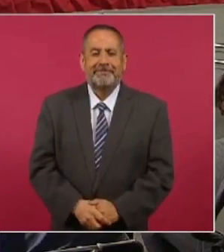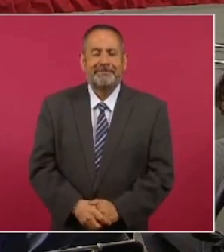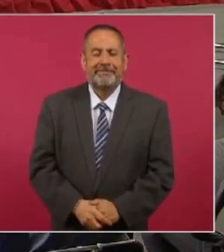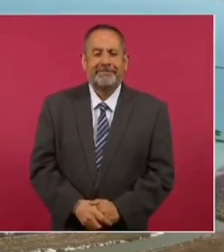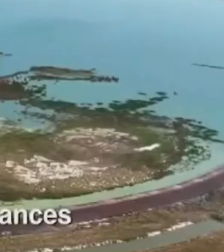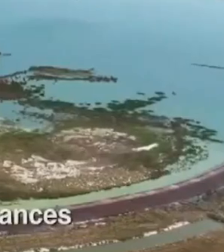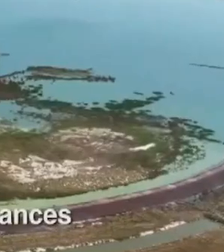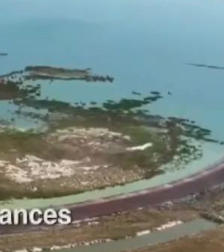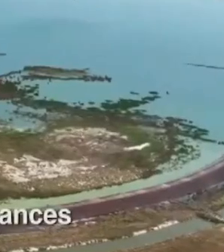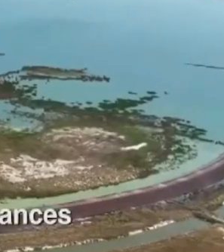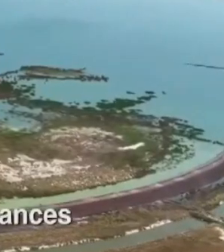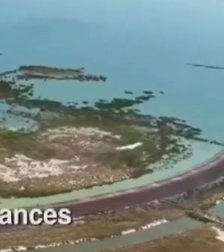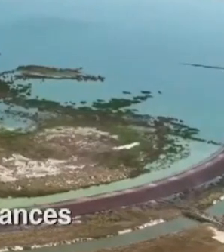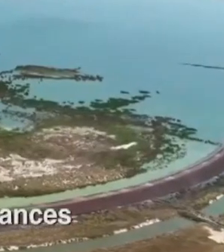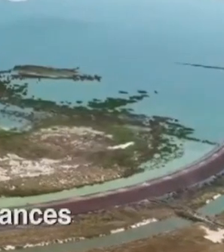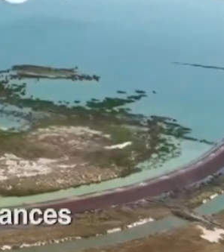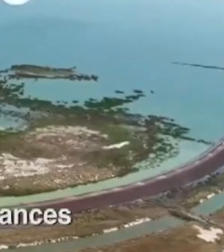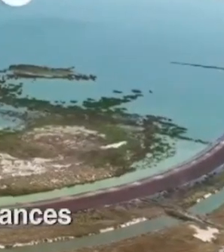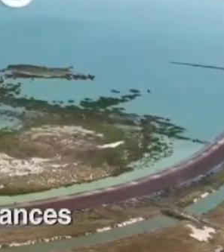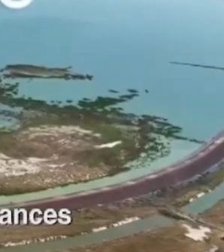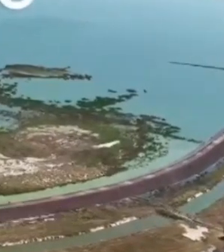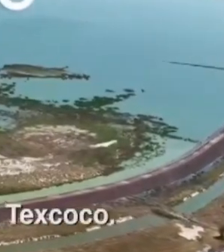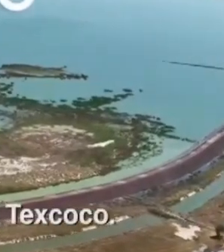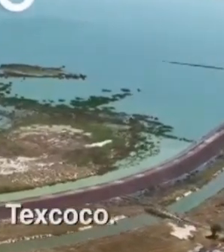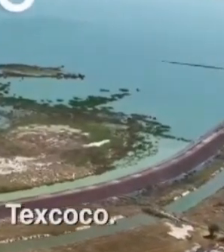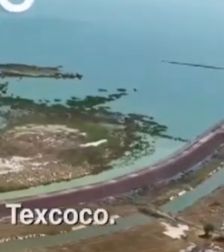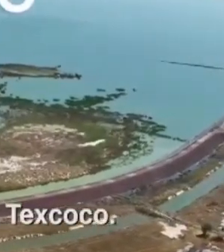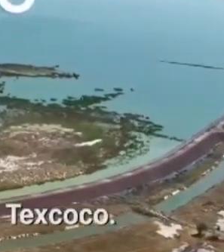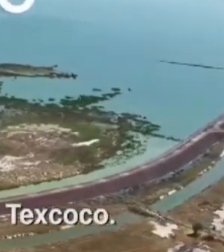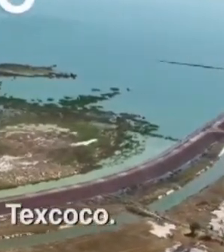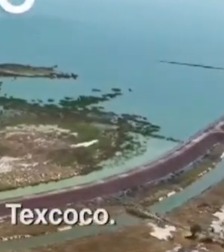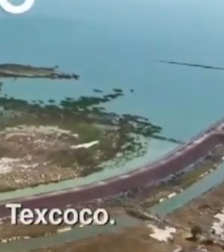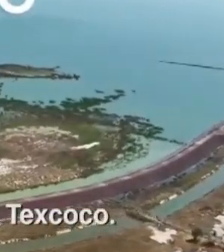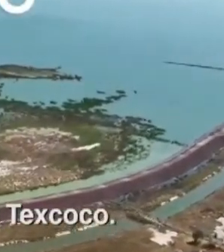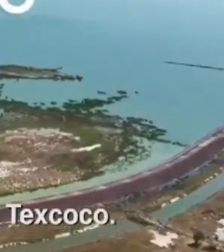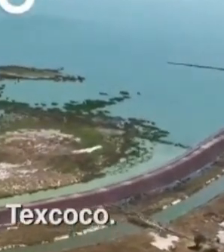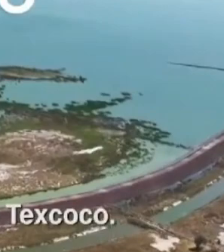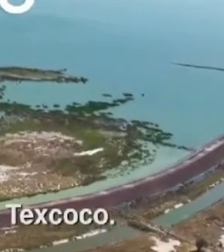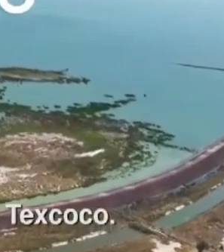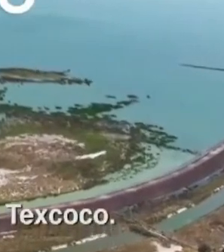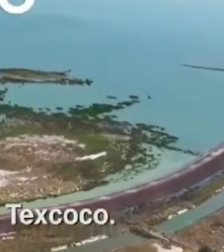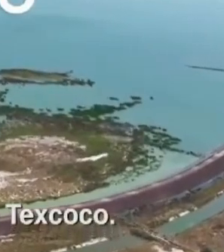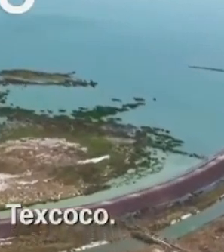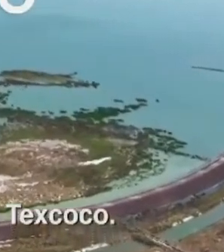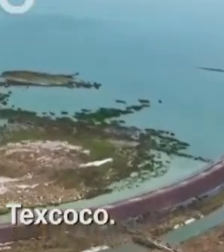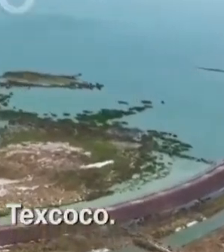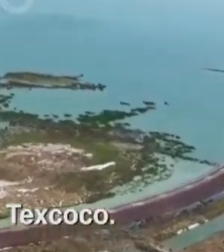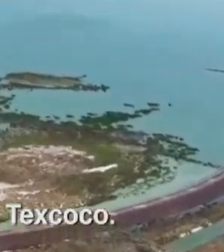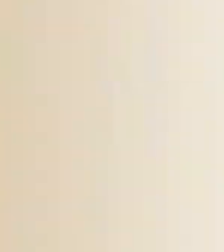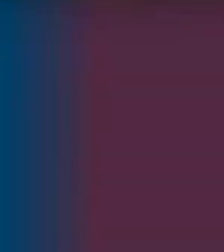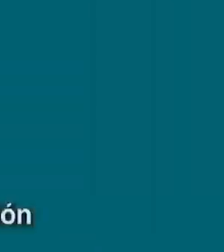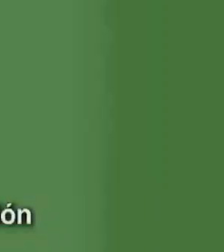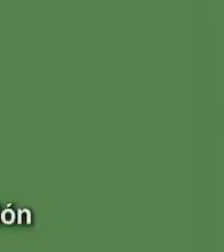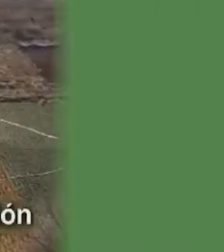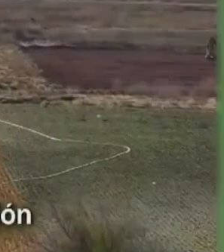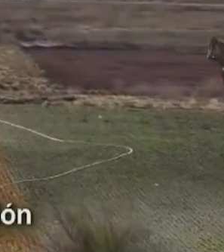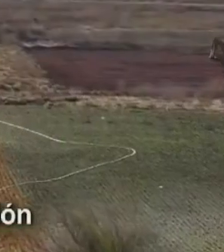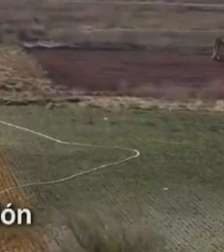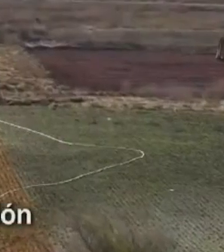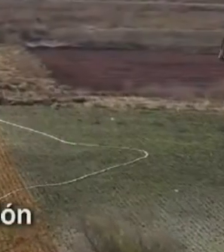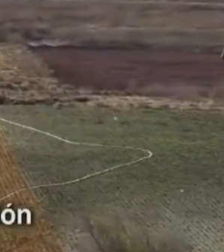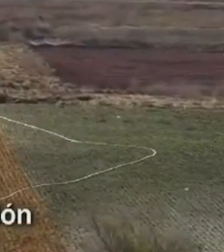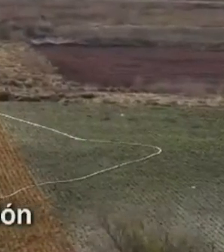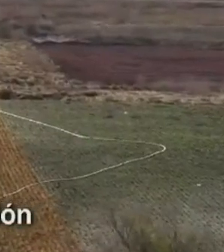la comisión nacional del agua informa los avances en la construcción del parque ecológico lago de Texcoco en el